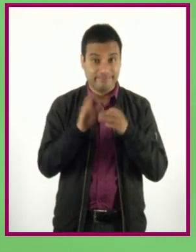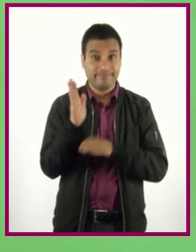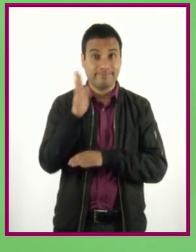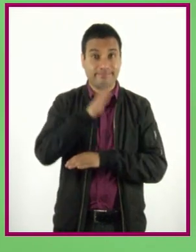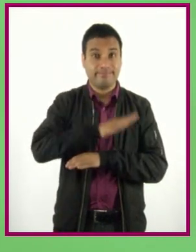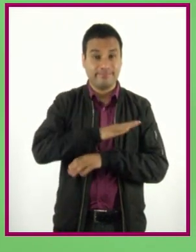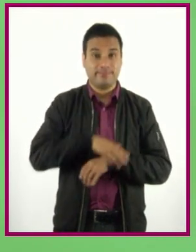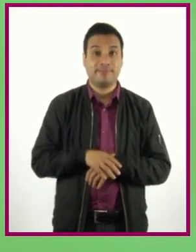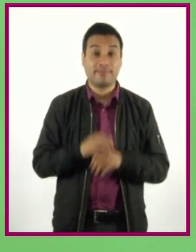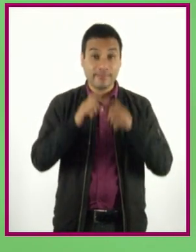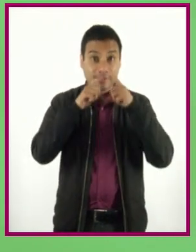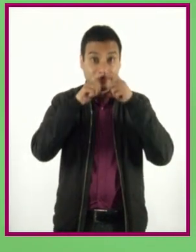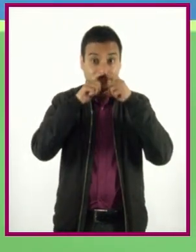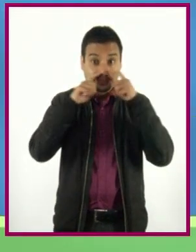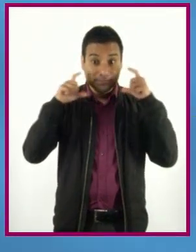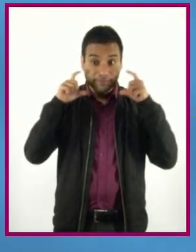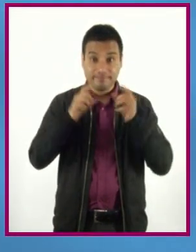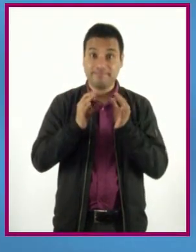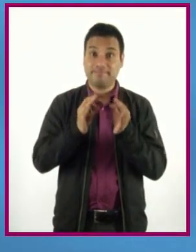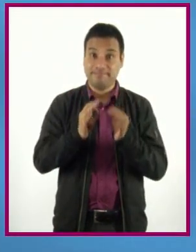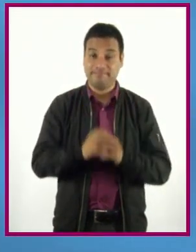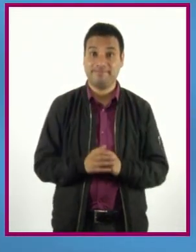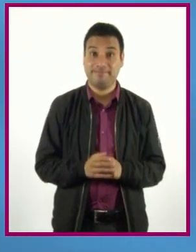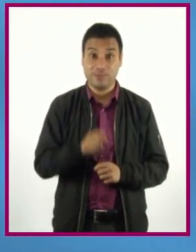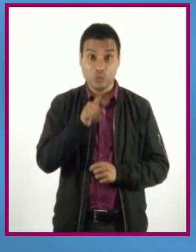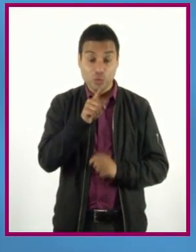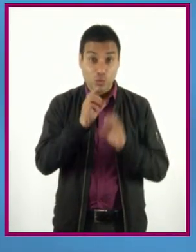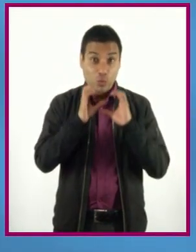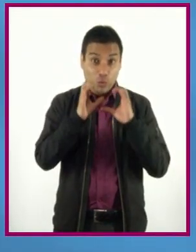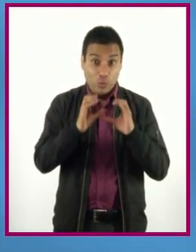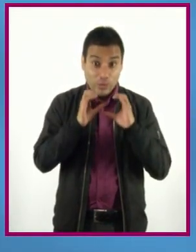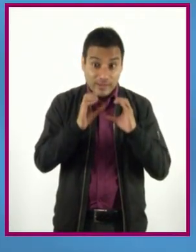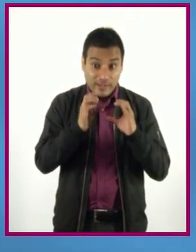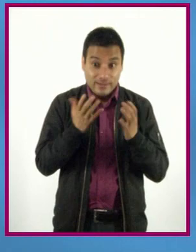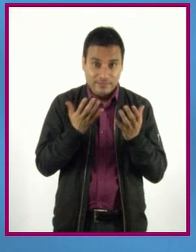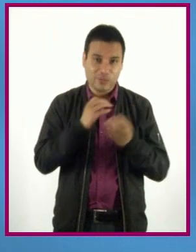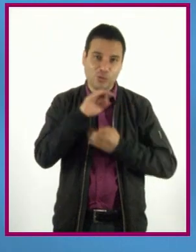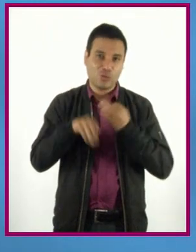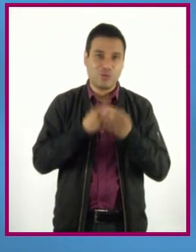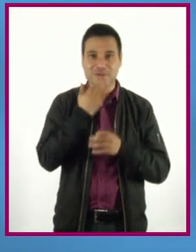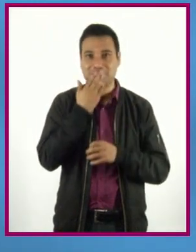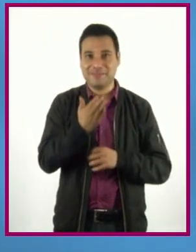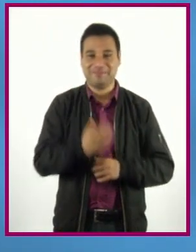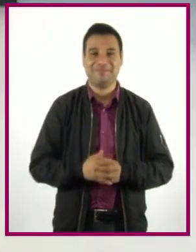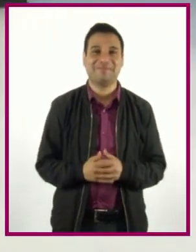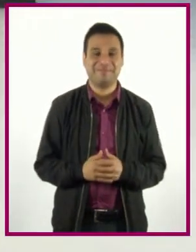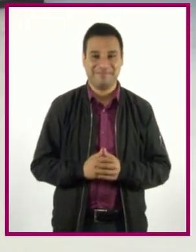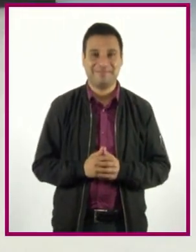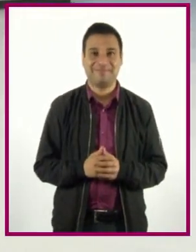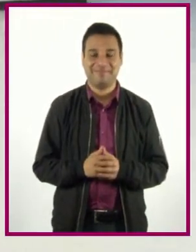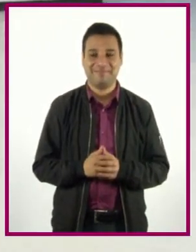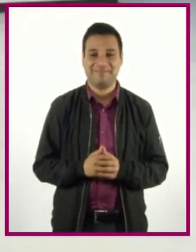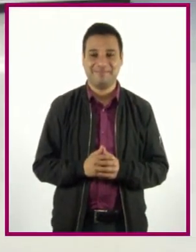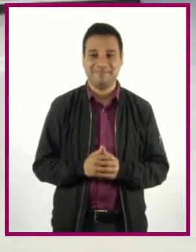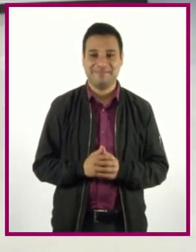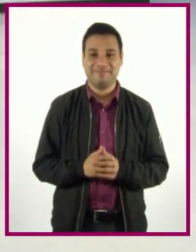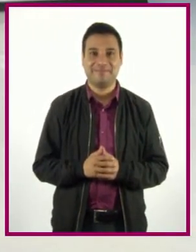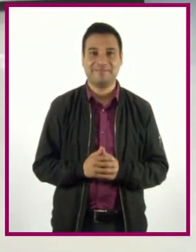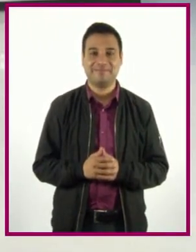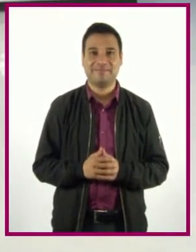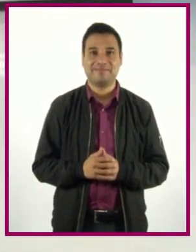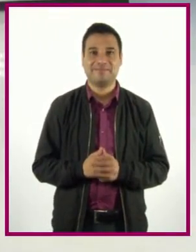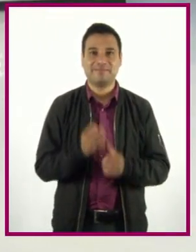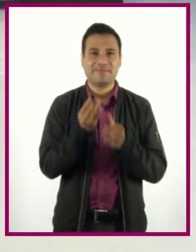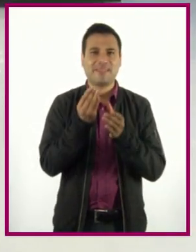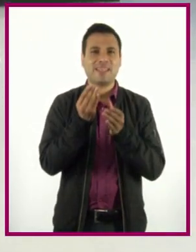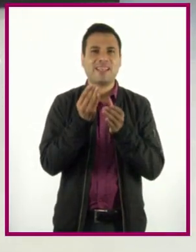el cubrebocas de manera correcta. Al cuidarnos nosotros mismos, cuidamos a los demás. El propósito